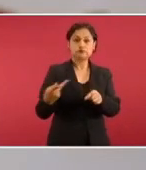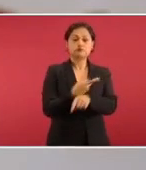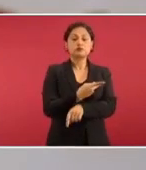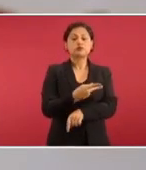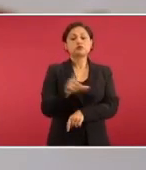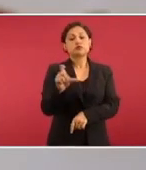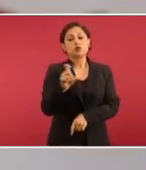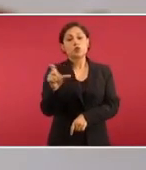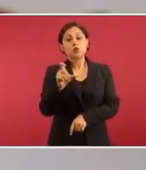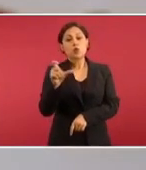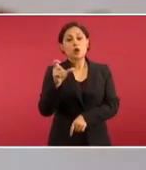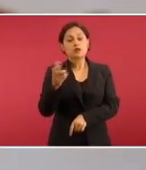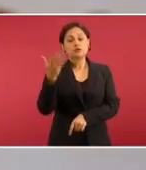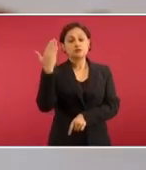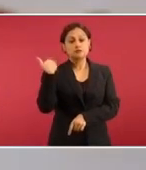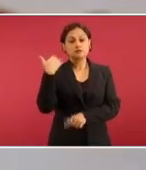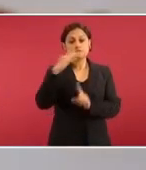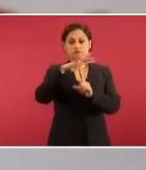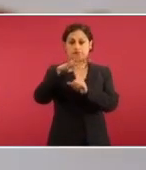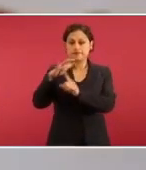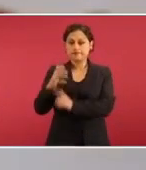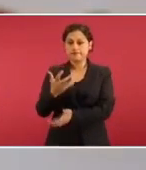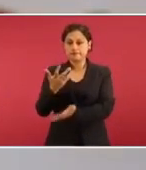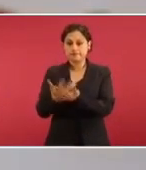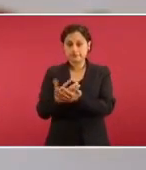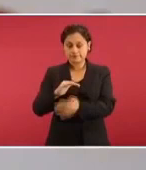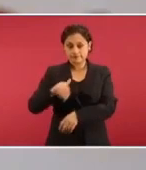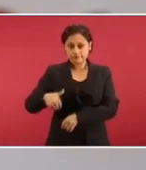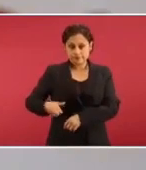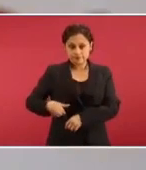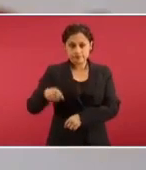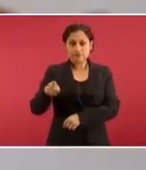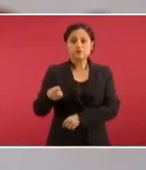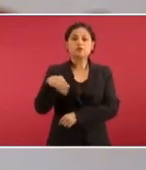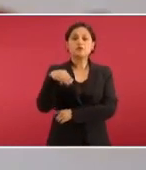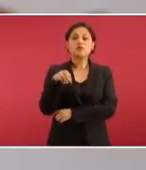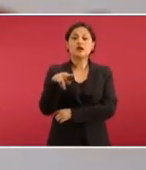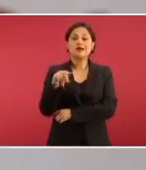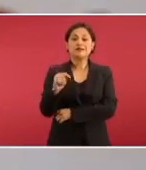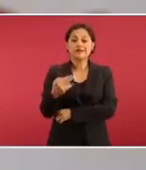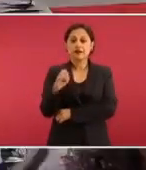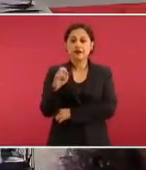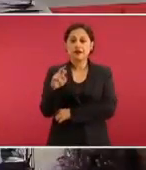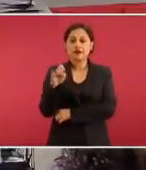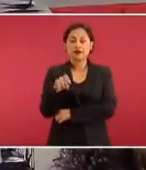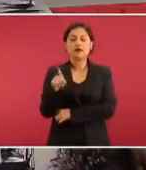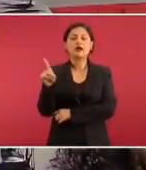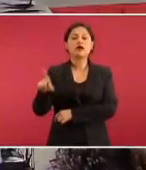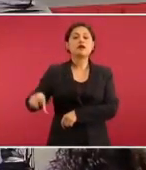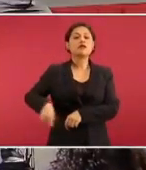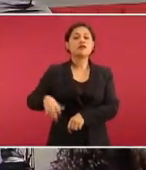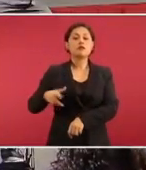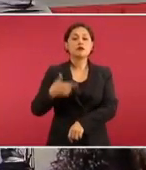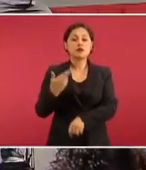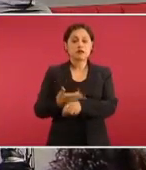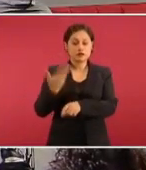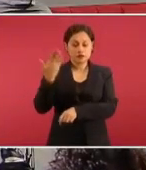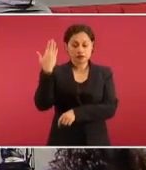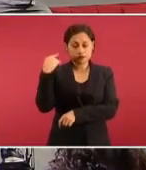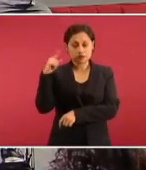lamentablemente perdieron la vida de la señora martha erika alonso gobernadora entonces del estado de puebla